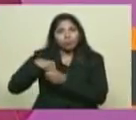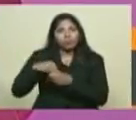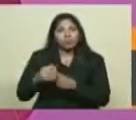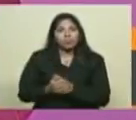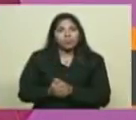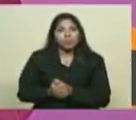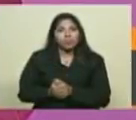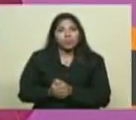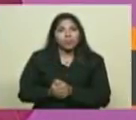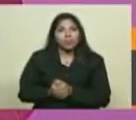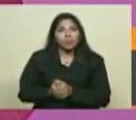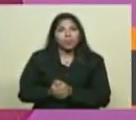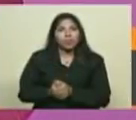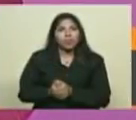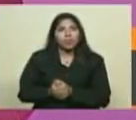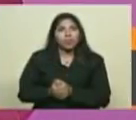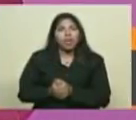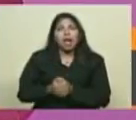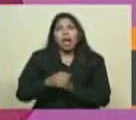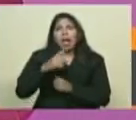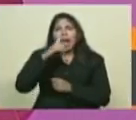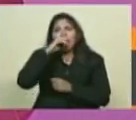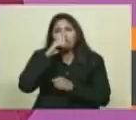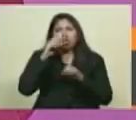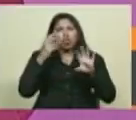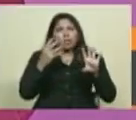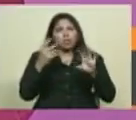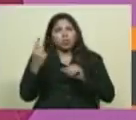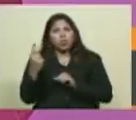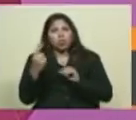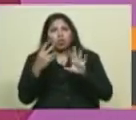trabajo en el año 91, 92.